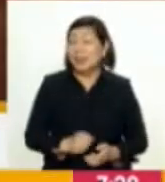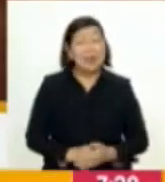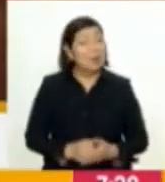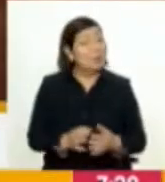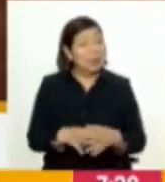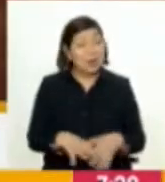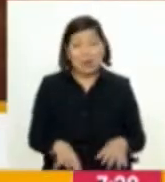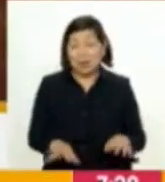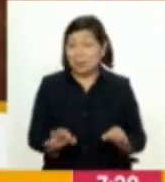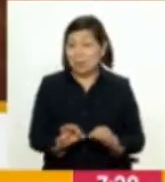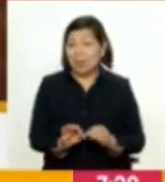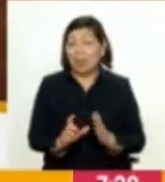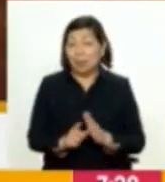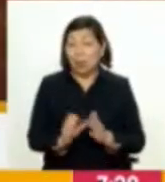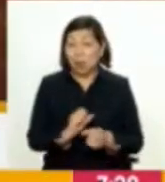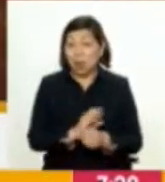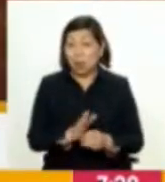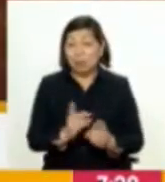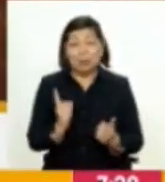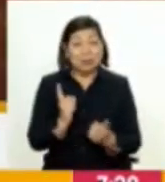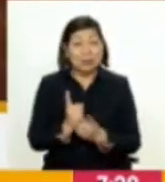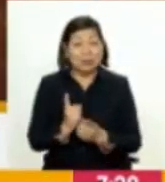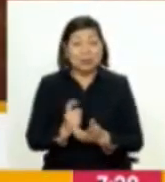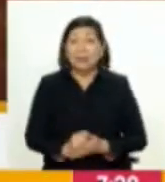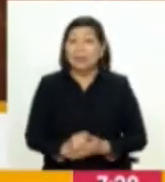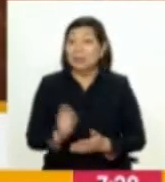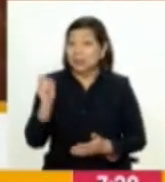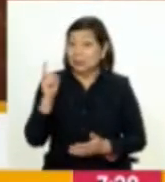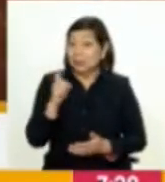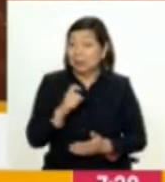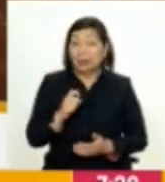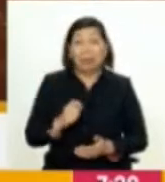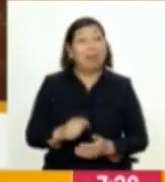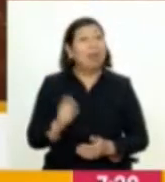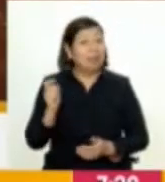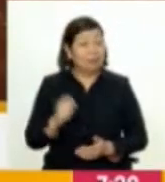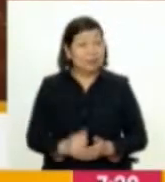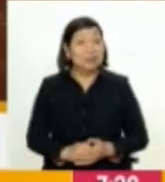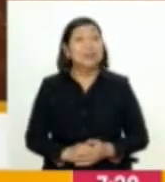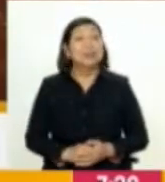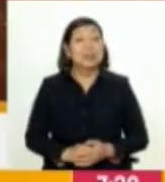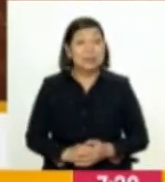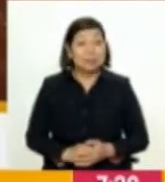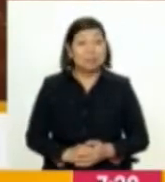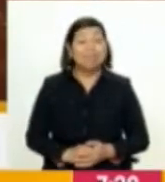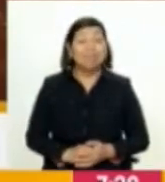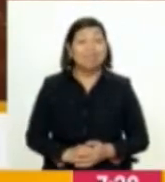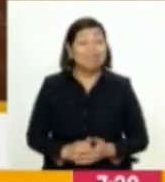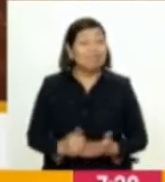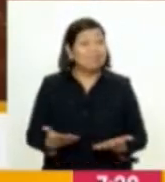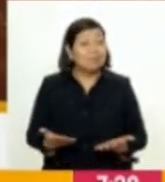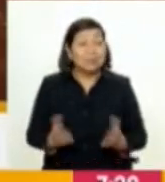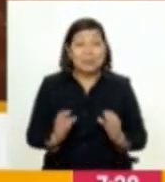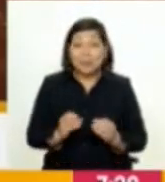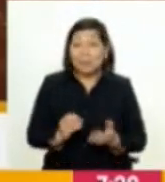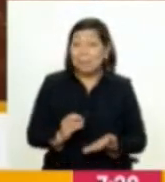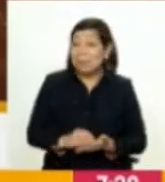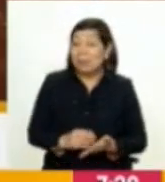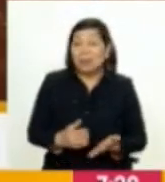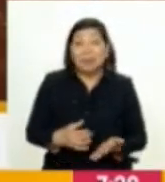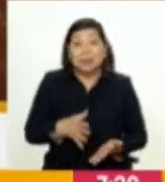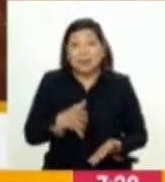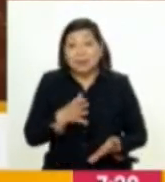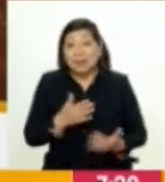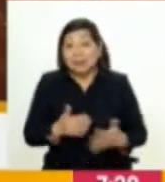es fundamental luego el COVID-19, nos hemos encontrado con una crisis sanitaria terrible, ¿no? El sistema no da para más. Yo no